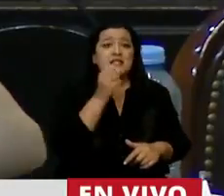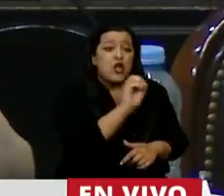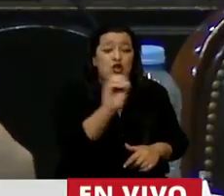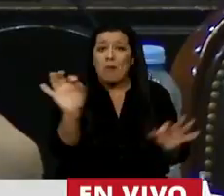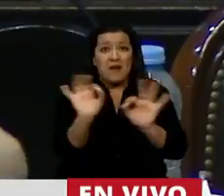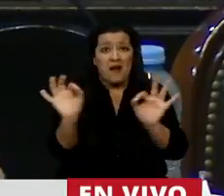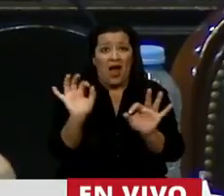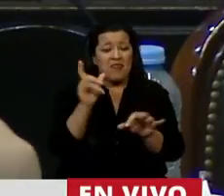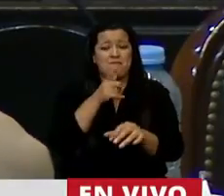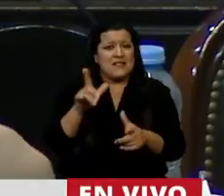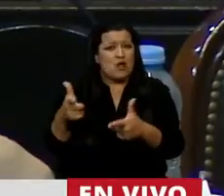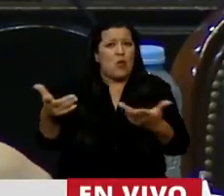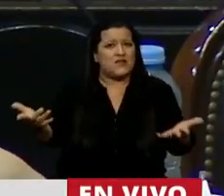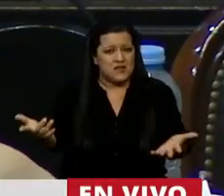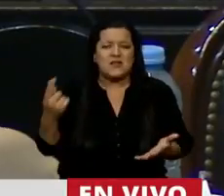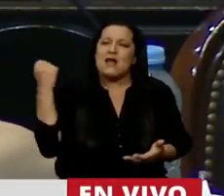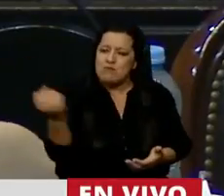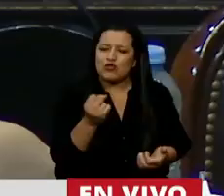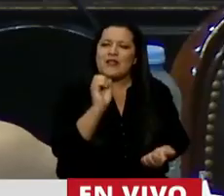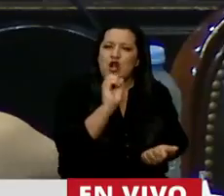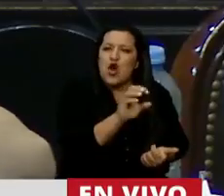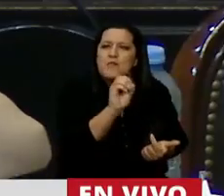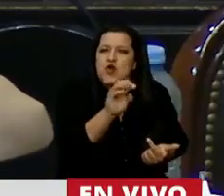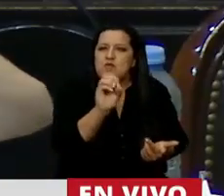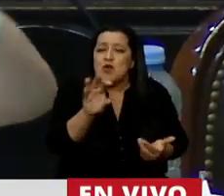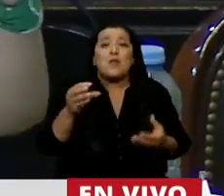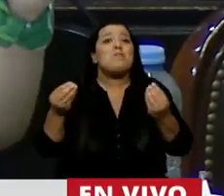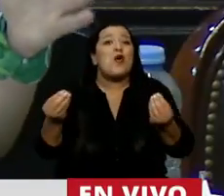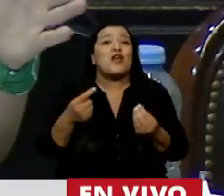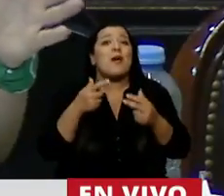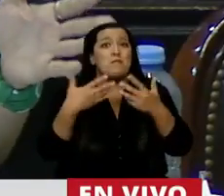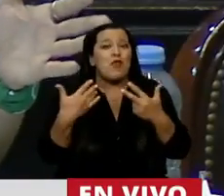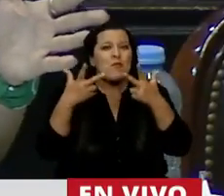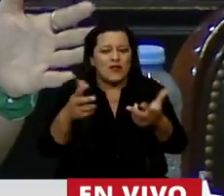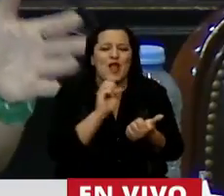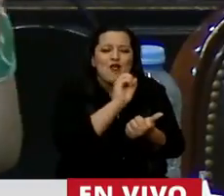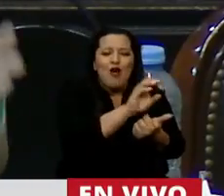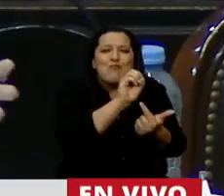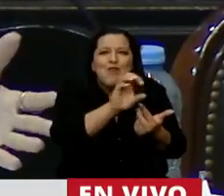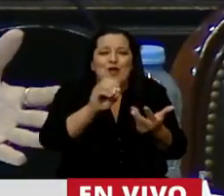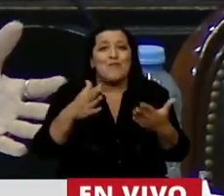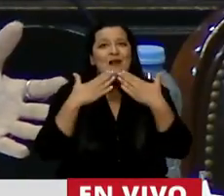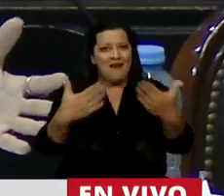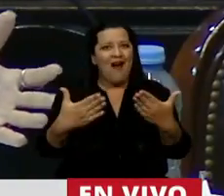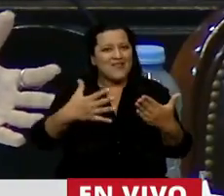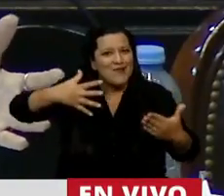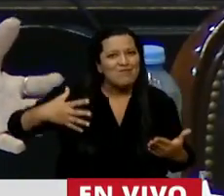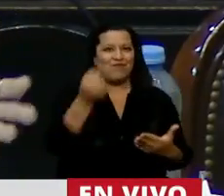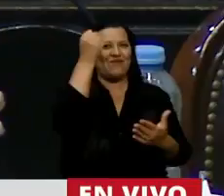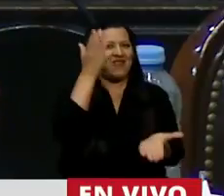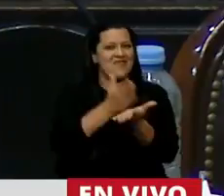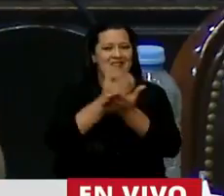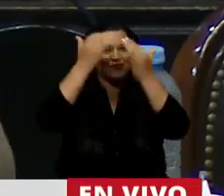es importante nombrarlo. ¿Y saben por qué podemos nombrarlo? Porque en este trayecto, en todos estos años, conquistamos esos